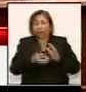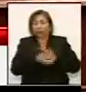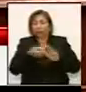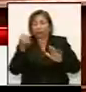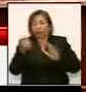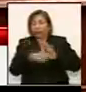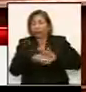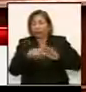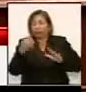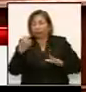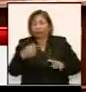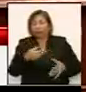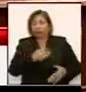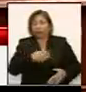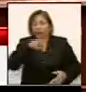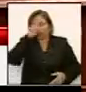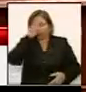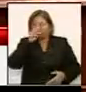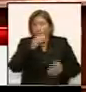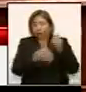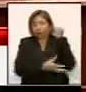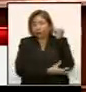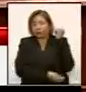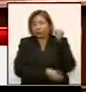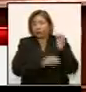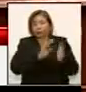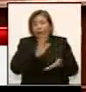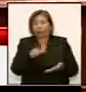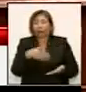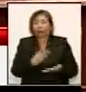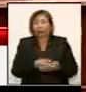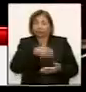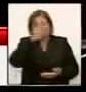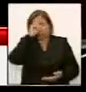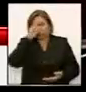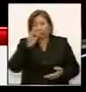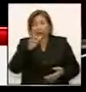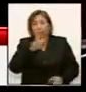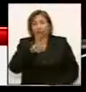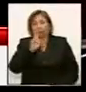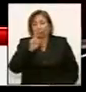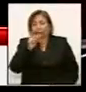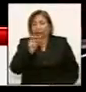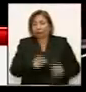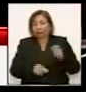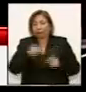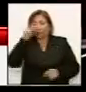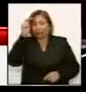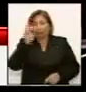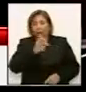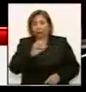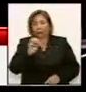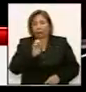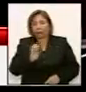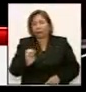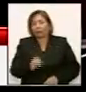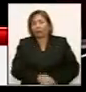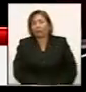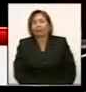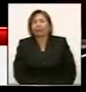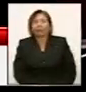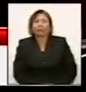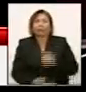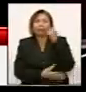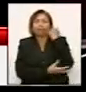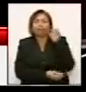saqueo que han hecho con el Estado, con el país, con los pobres, con el pueblo, con todo el Perú, con los 32 millones de habitantes del norte al sur, de este a oeste, con los